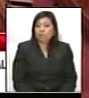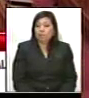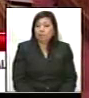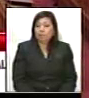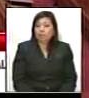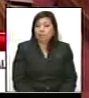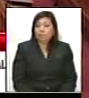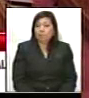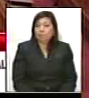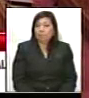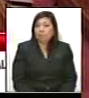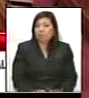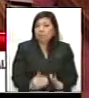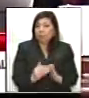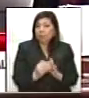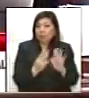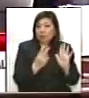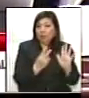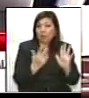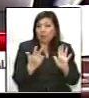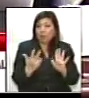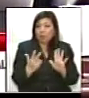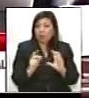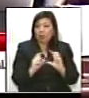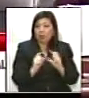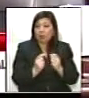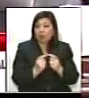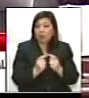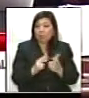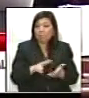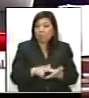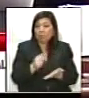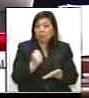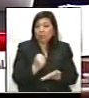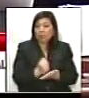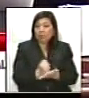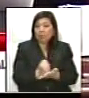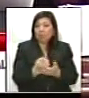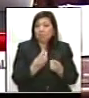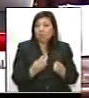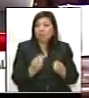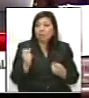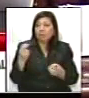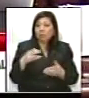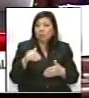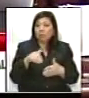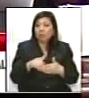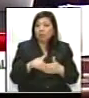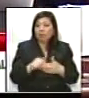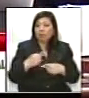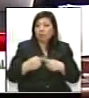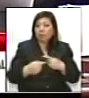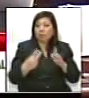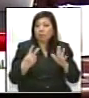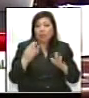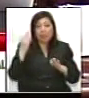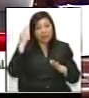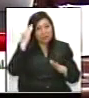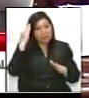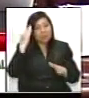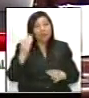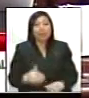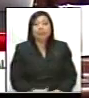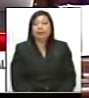de conformidad con el artículo 78 reglamento el proyecto aprobado será materia de segunda votación transcurridos siete días